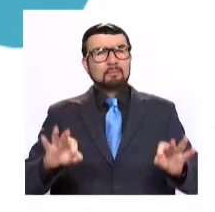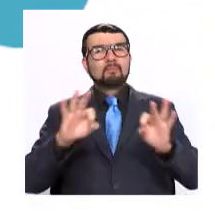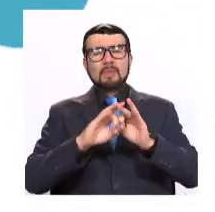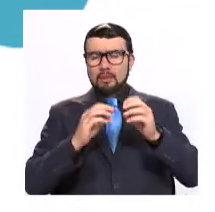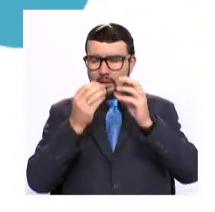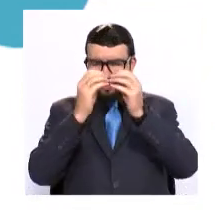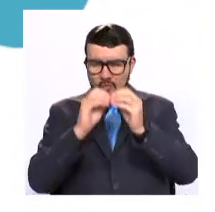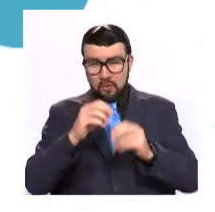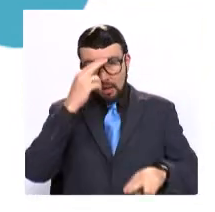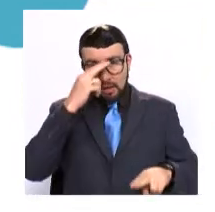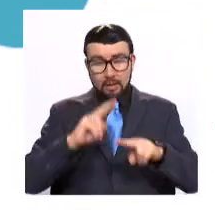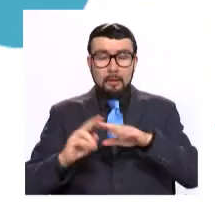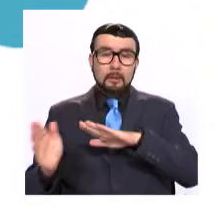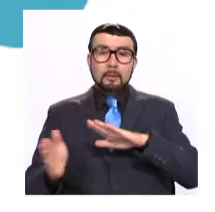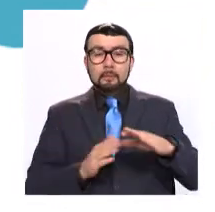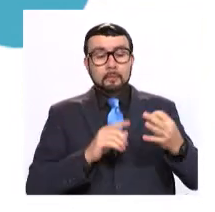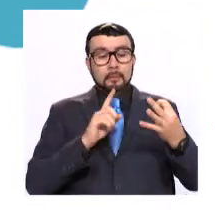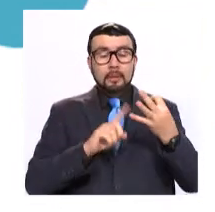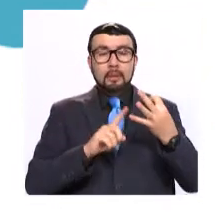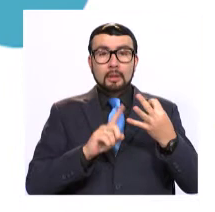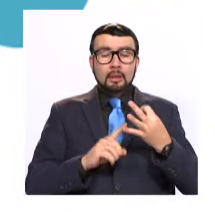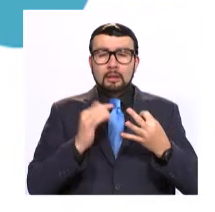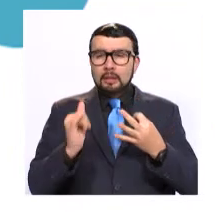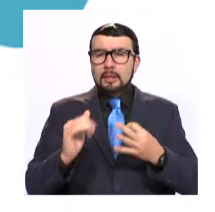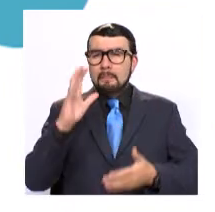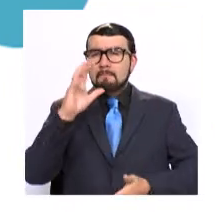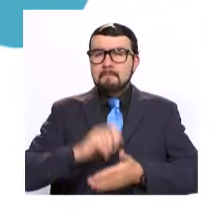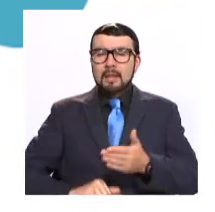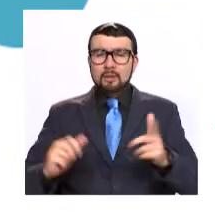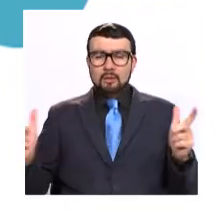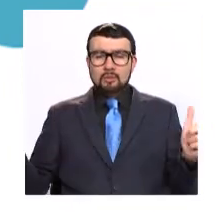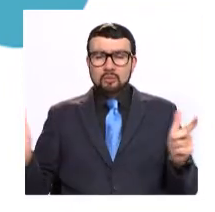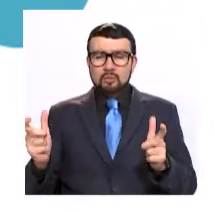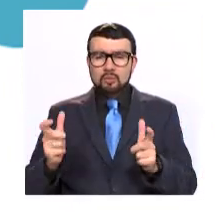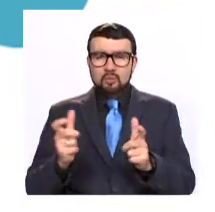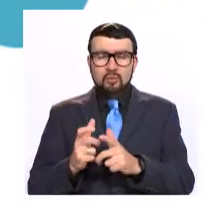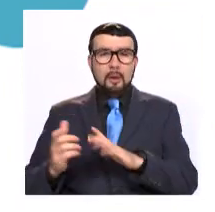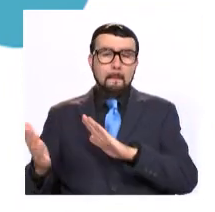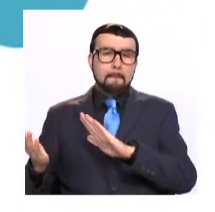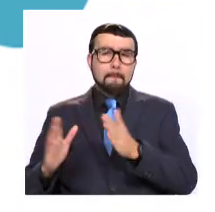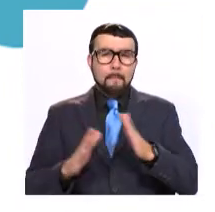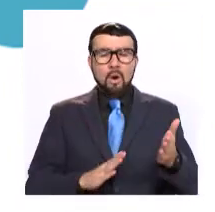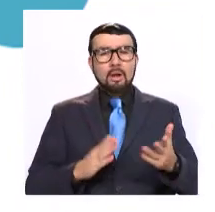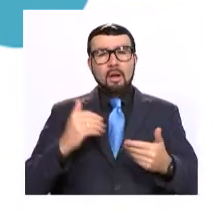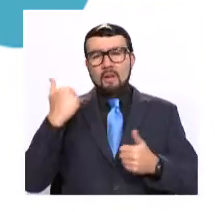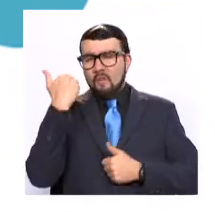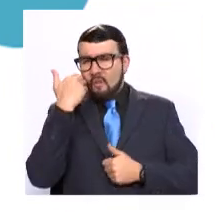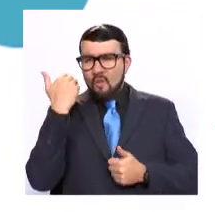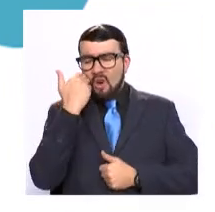reduce la incidencia y la mortalidad por enfermedades